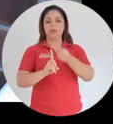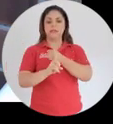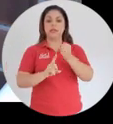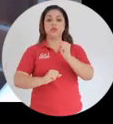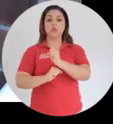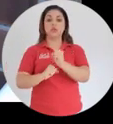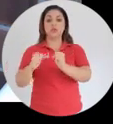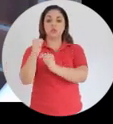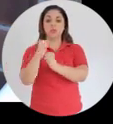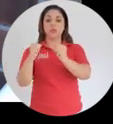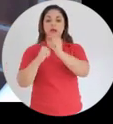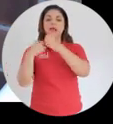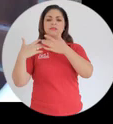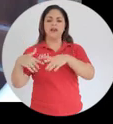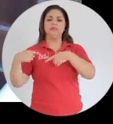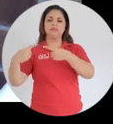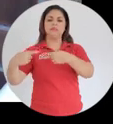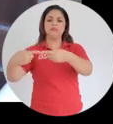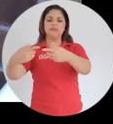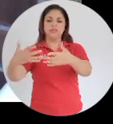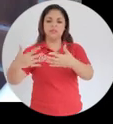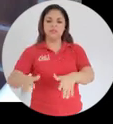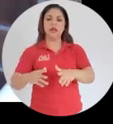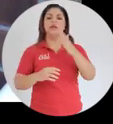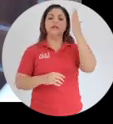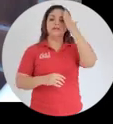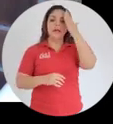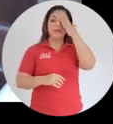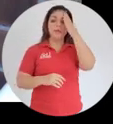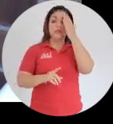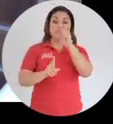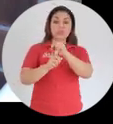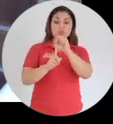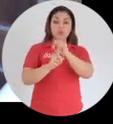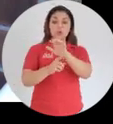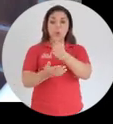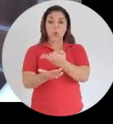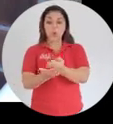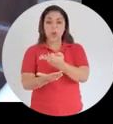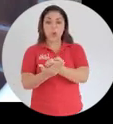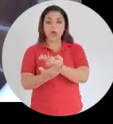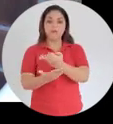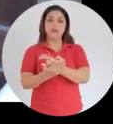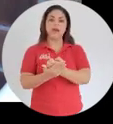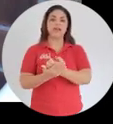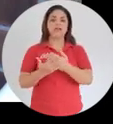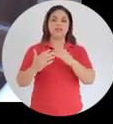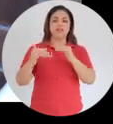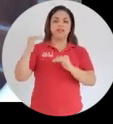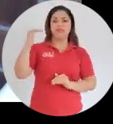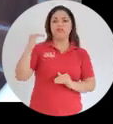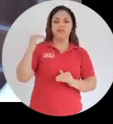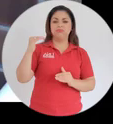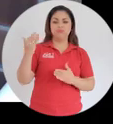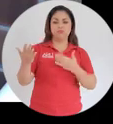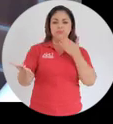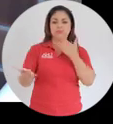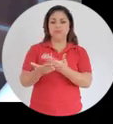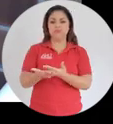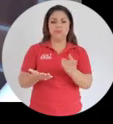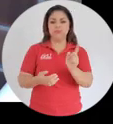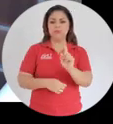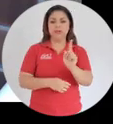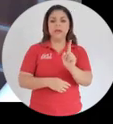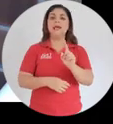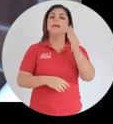constante desde hace bastante tiempo. Sabemos que las condiciones socioeconómicas han sido bastante